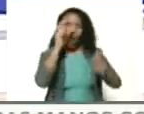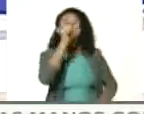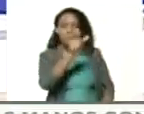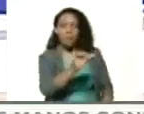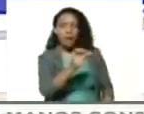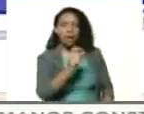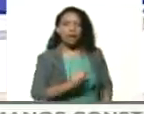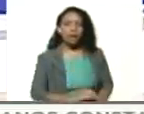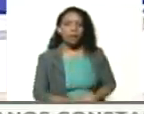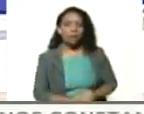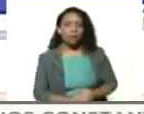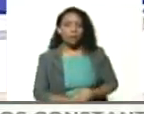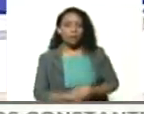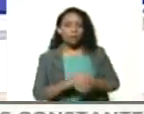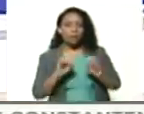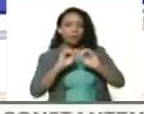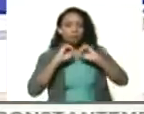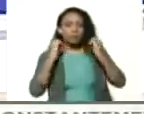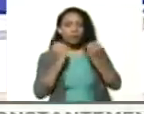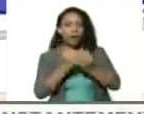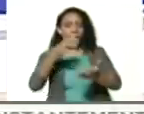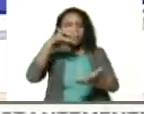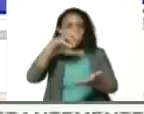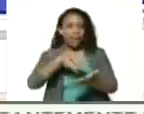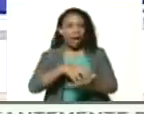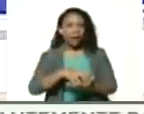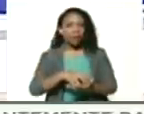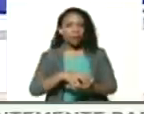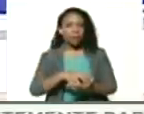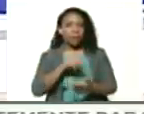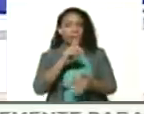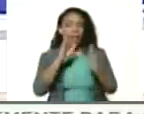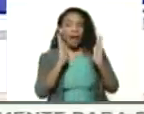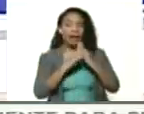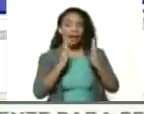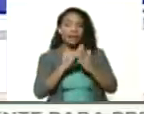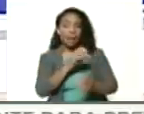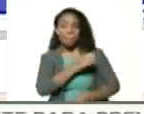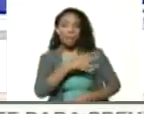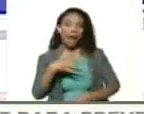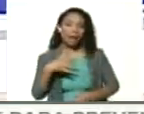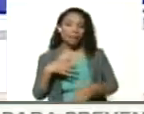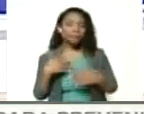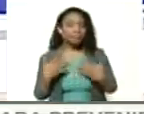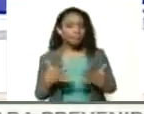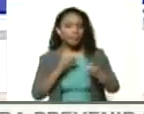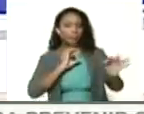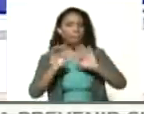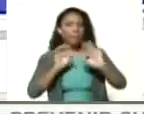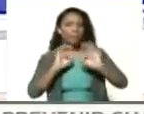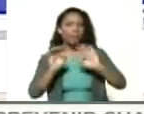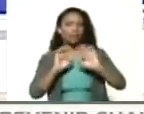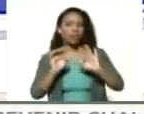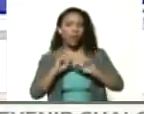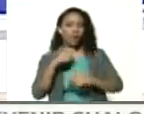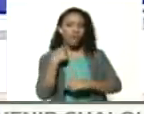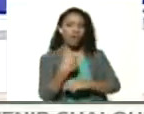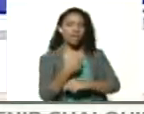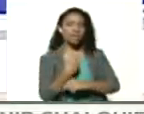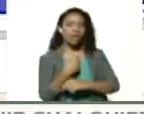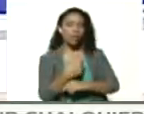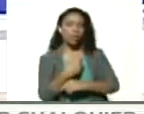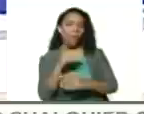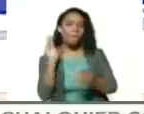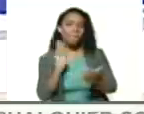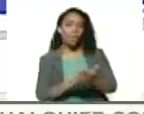del Departamento de Estado y de la Casa Blanca en la preparación, financiamiento y